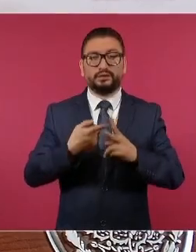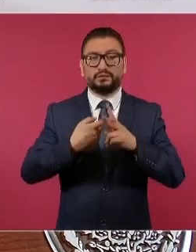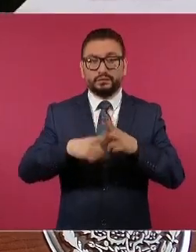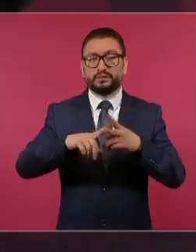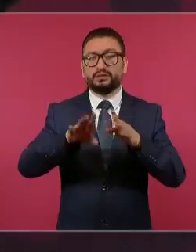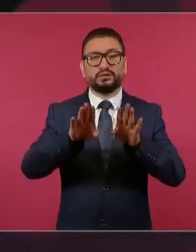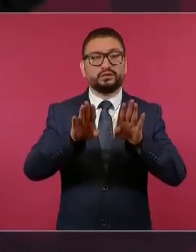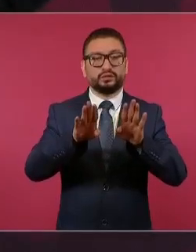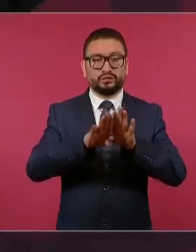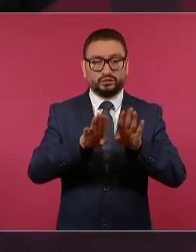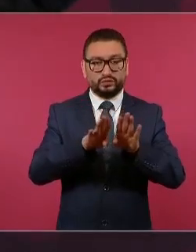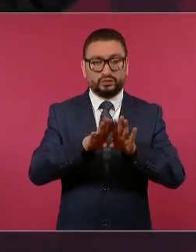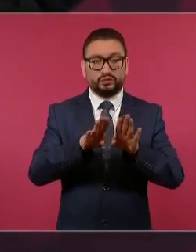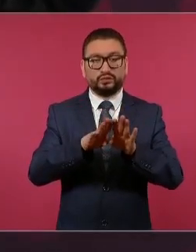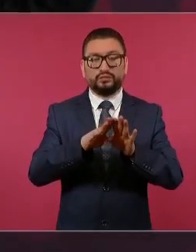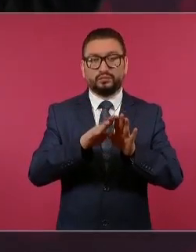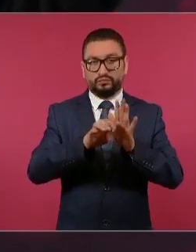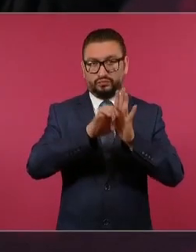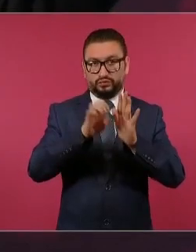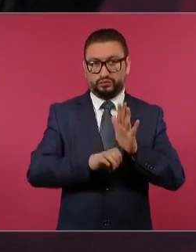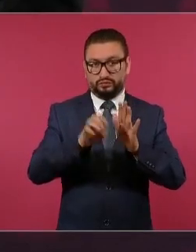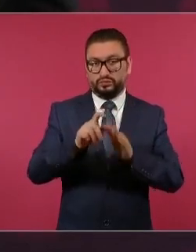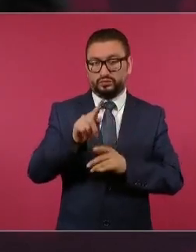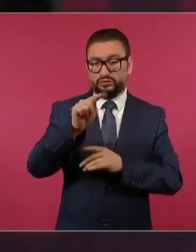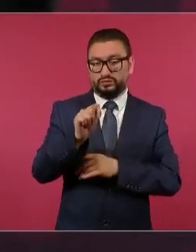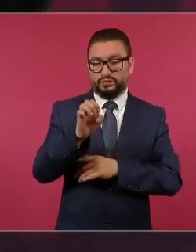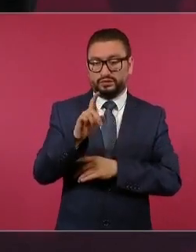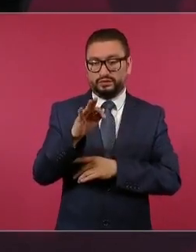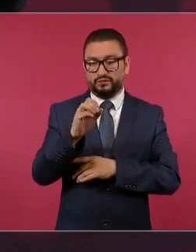licitando teléfonos de México.